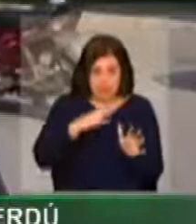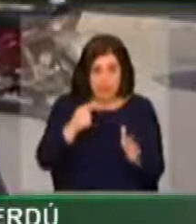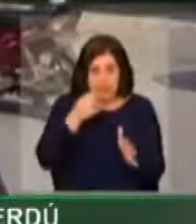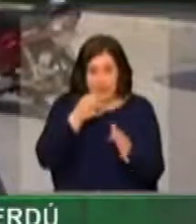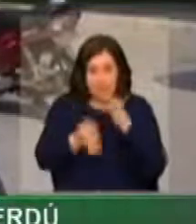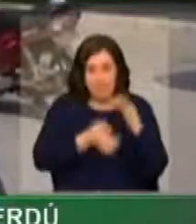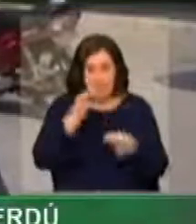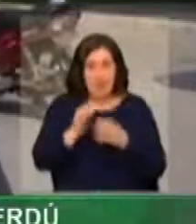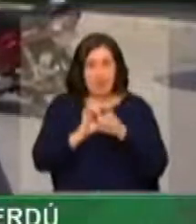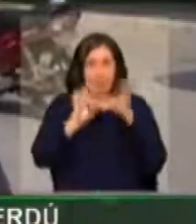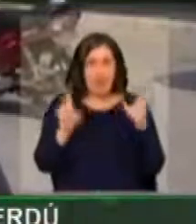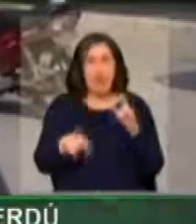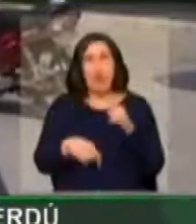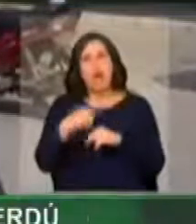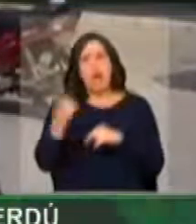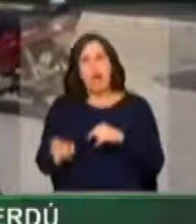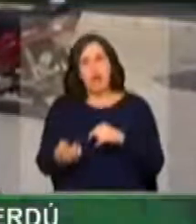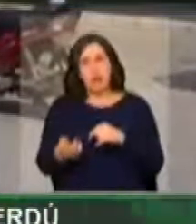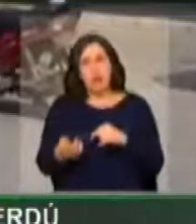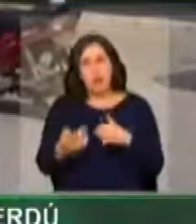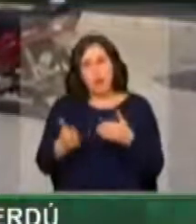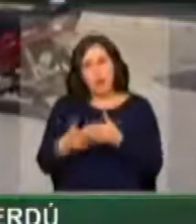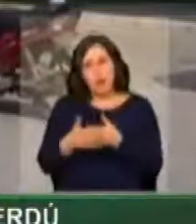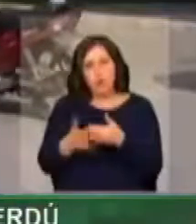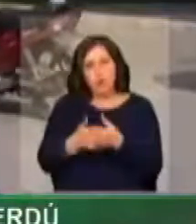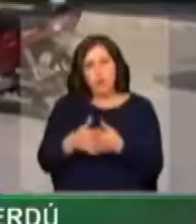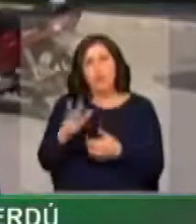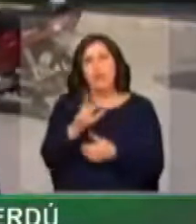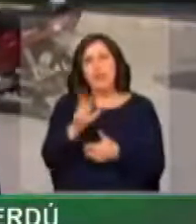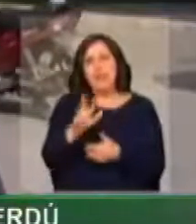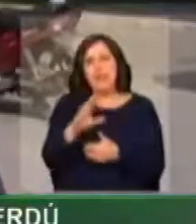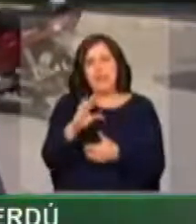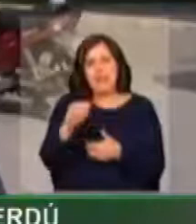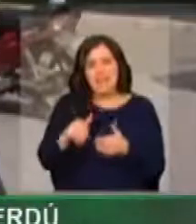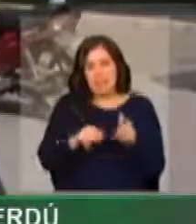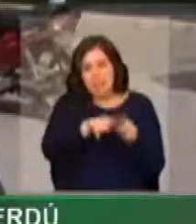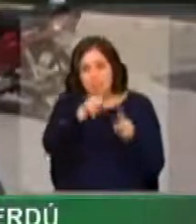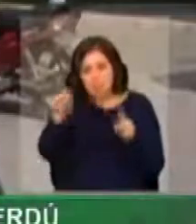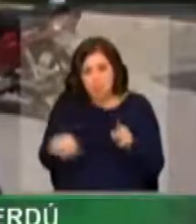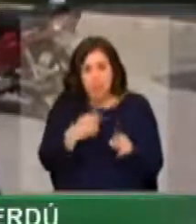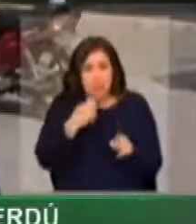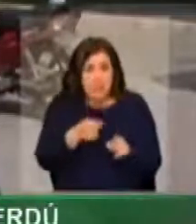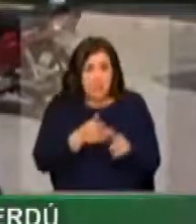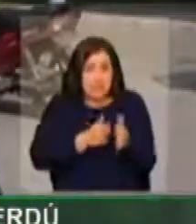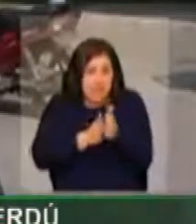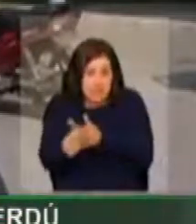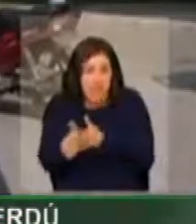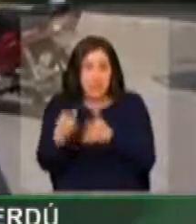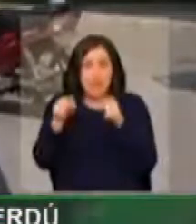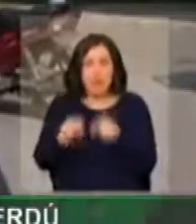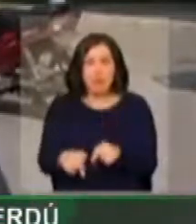allí. Después hay otro a poca distancia de 33 centímetros. Él dice que se escabulló por uno de